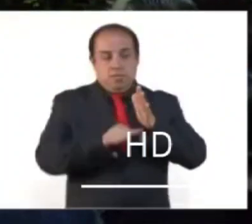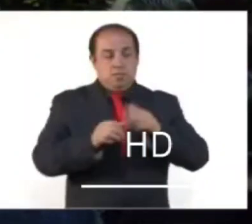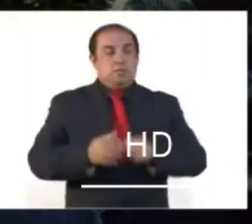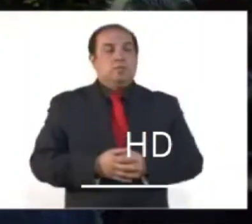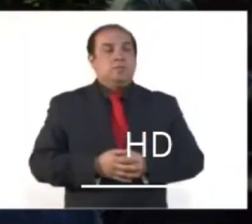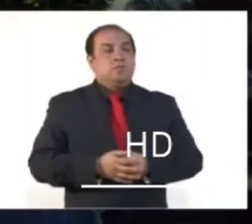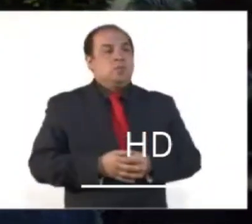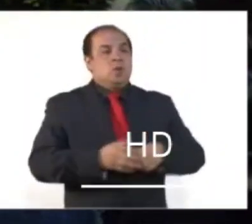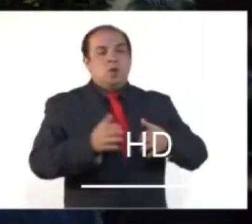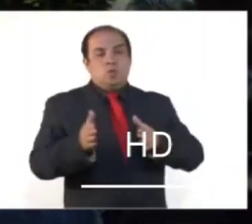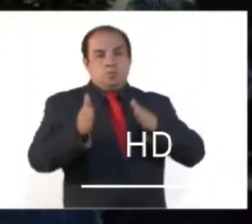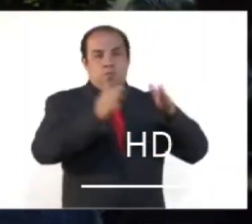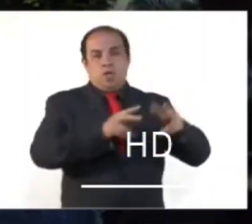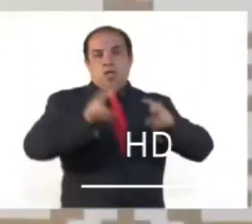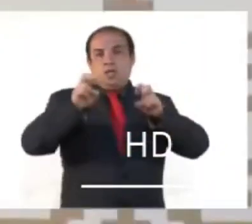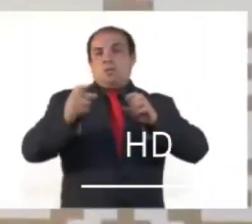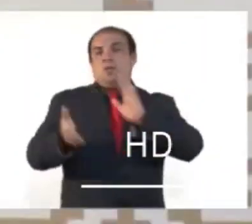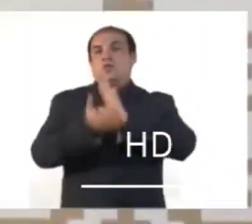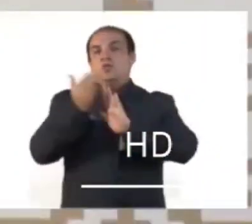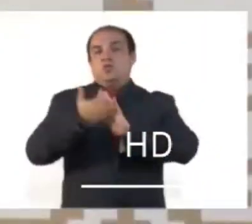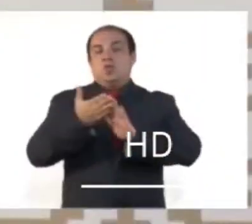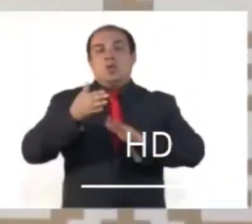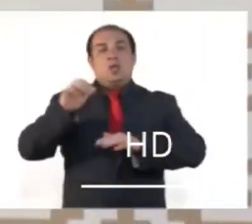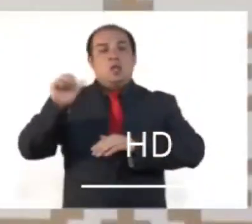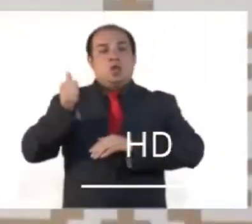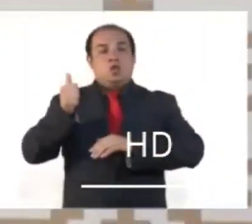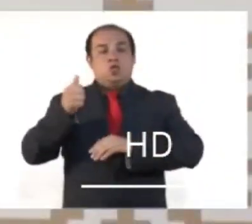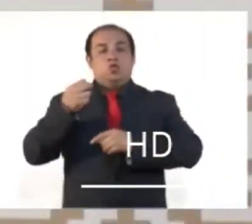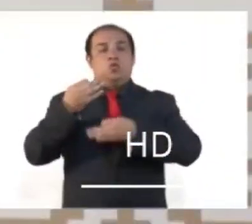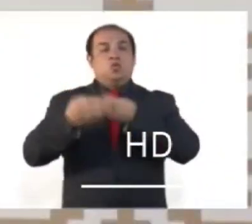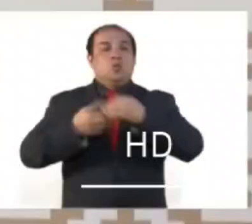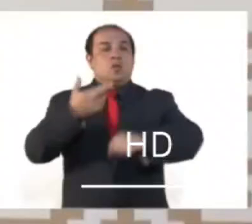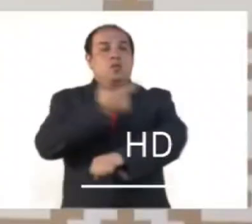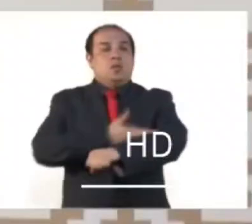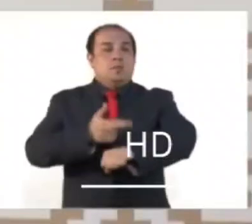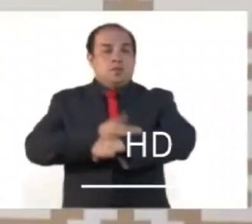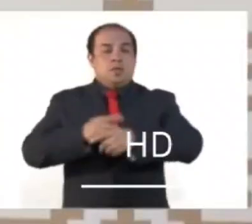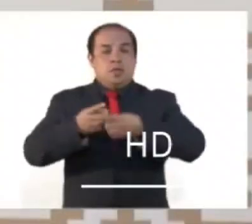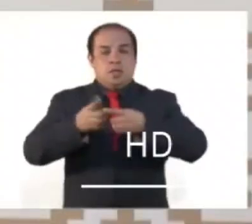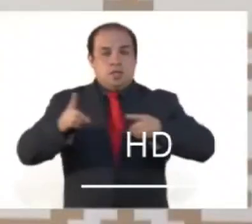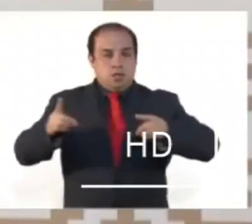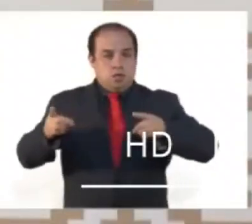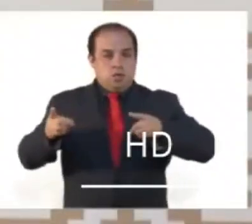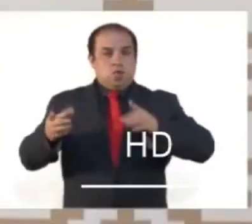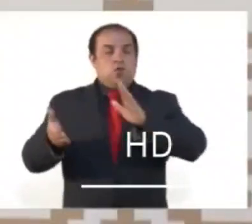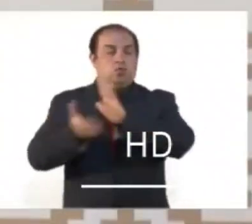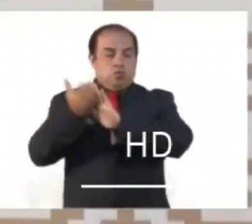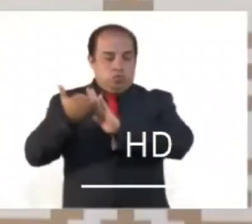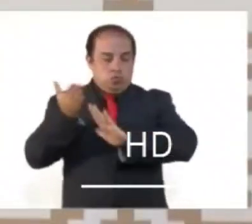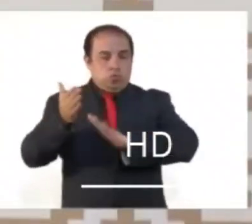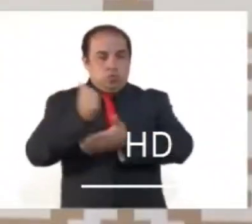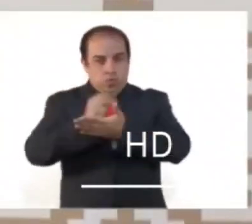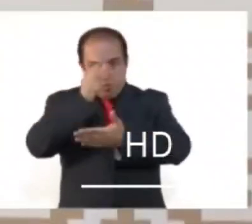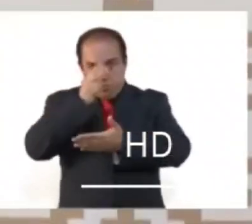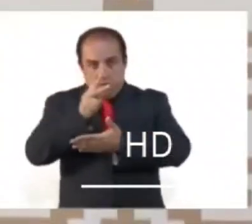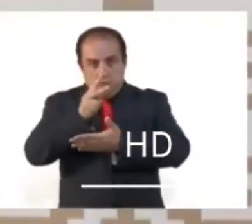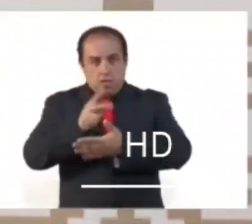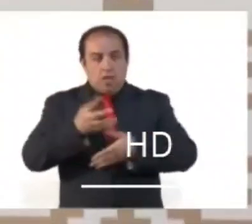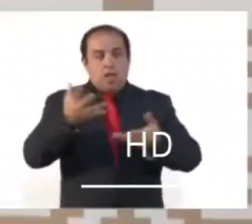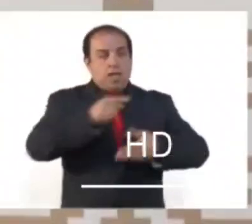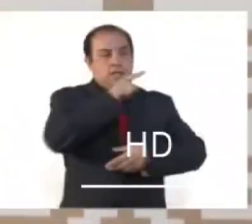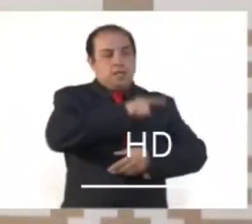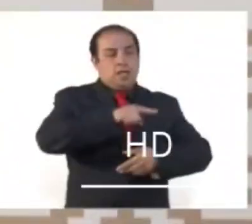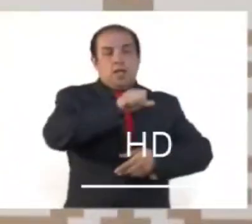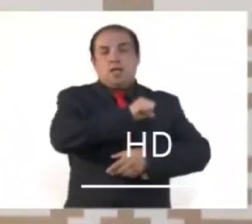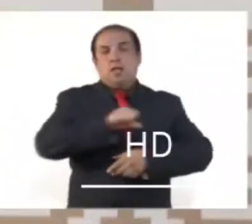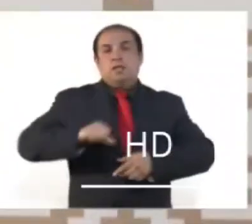de construcción, a partir de agosto, todos los trámites de desarrollo urbano y construcción que actualmente se promueven en las